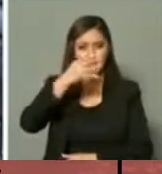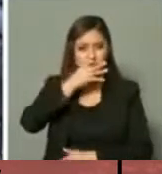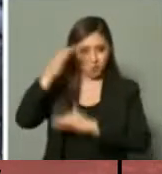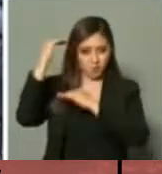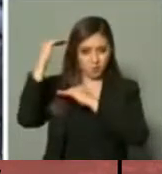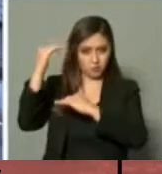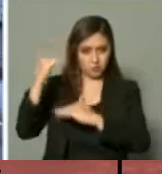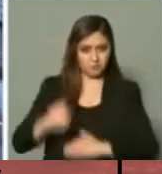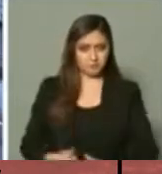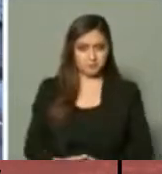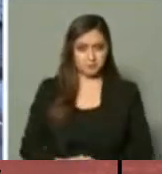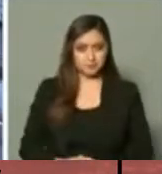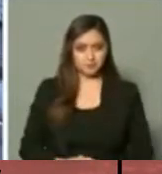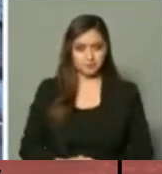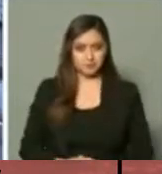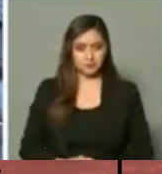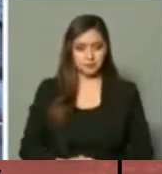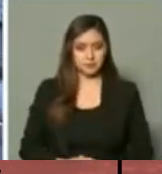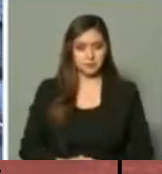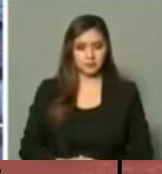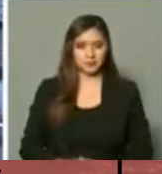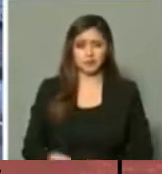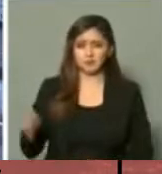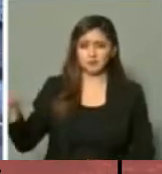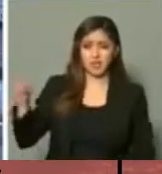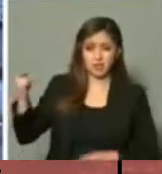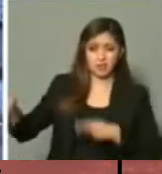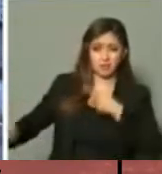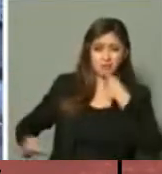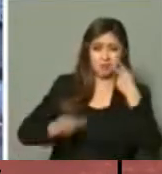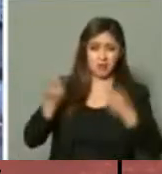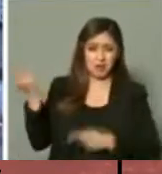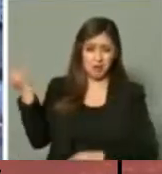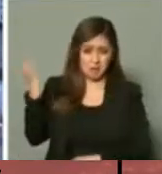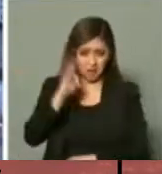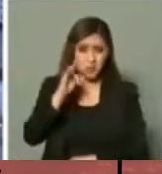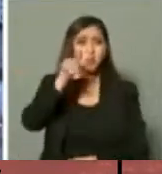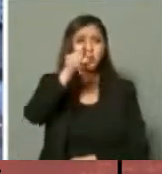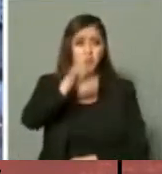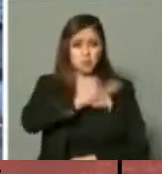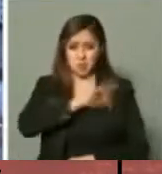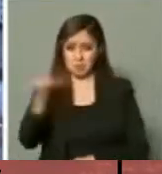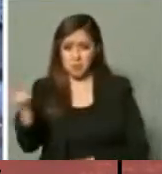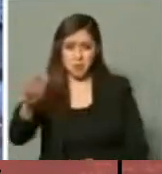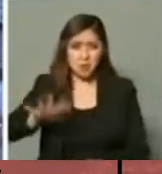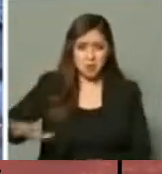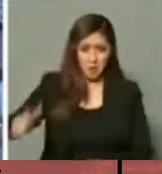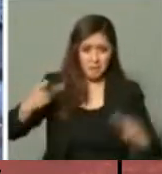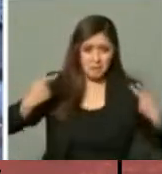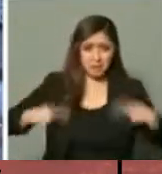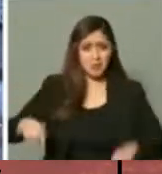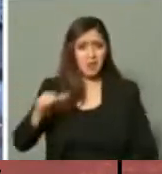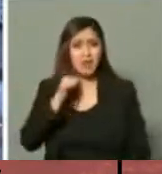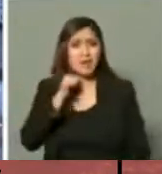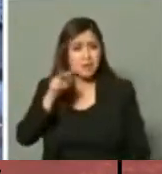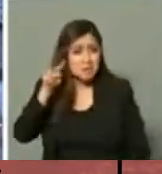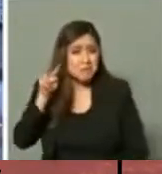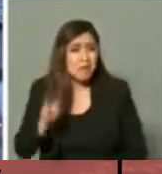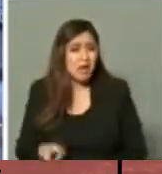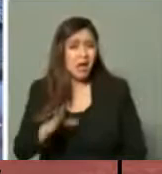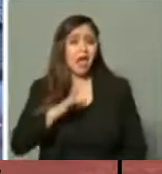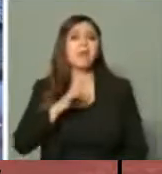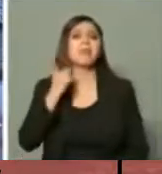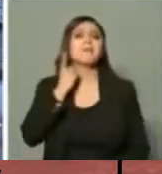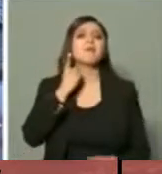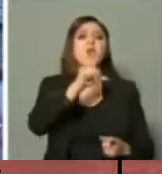final. Adelante. Eso es totalmente falso. Pregúntale a la gente del distrito si de veras Morena, teniendo diputado